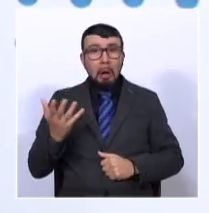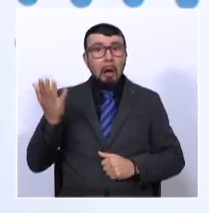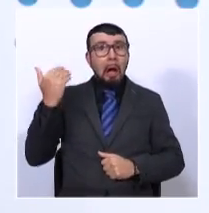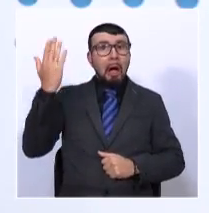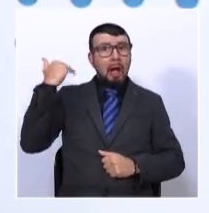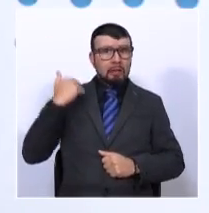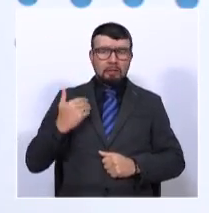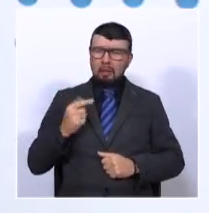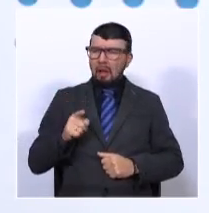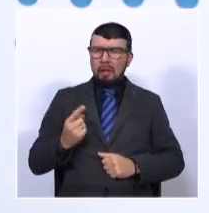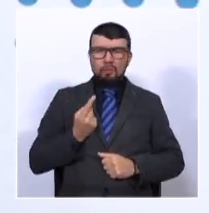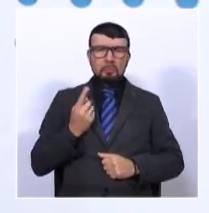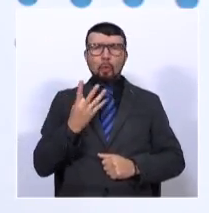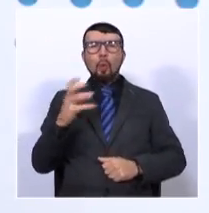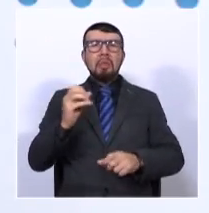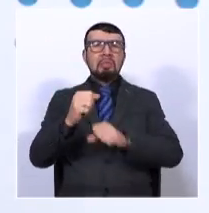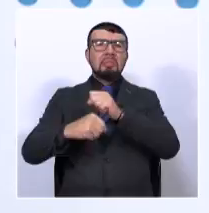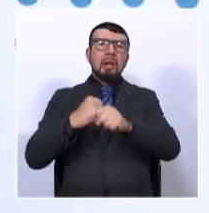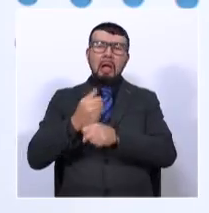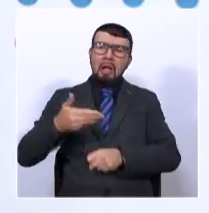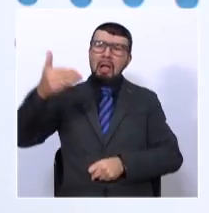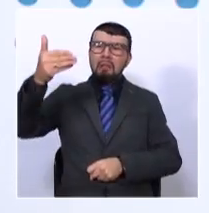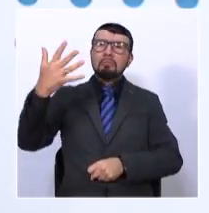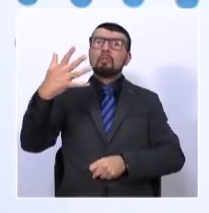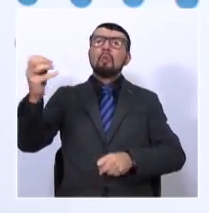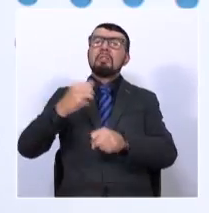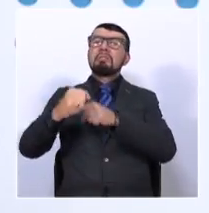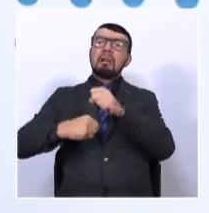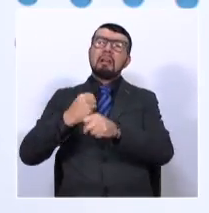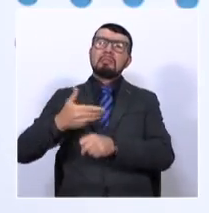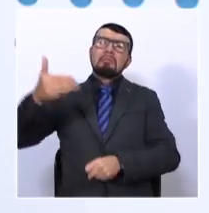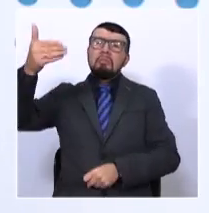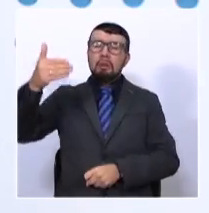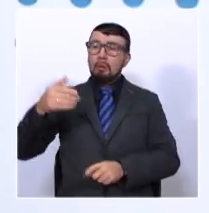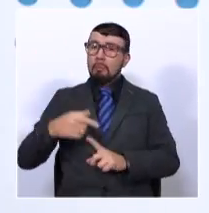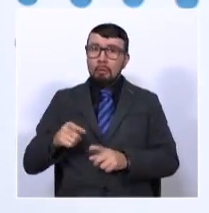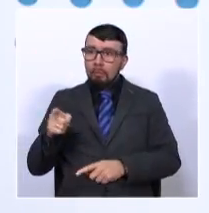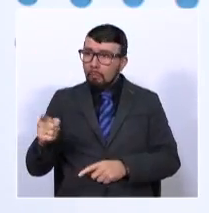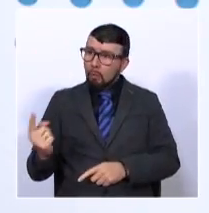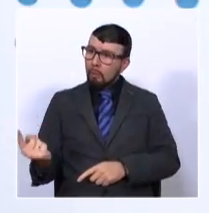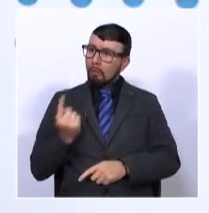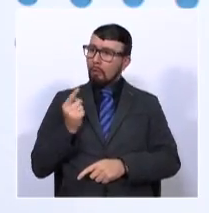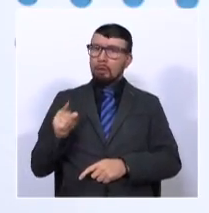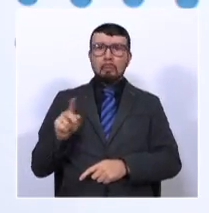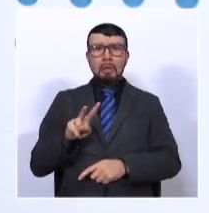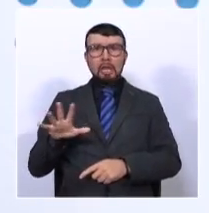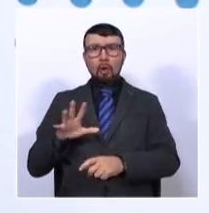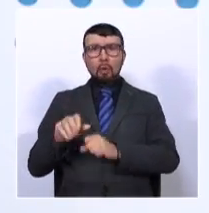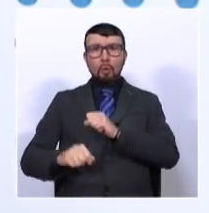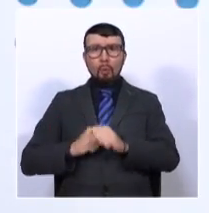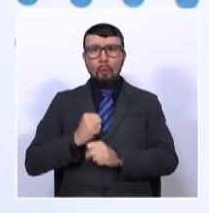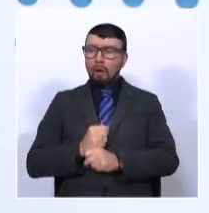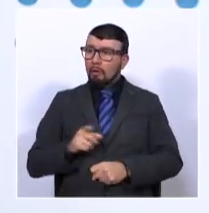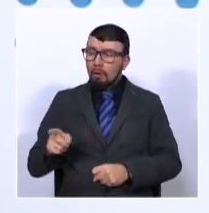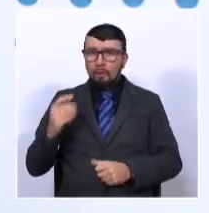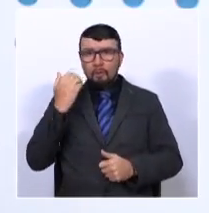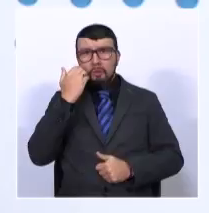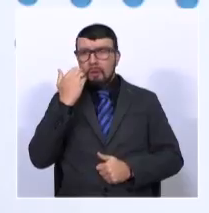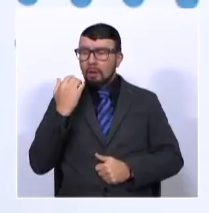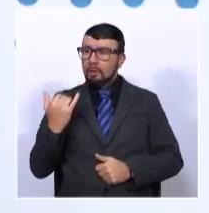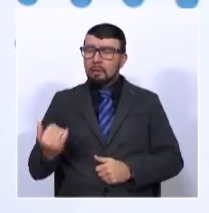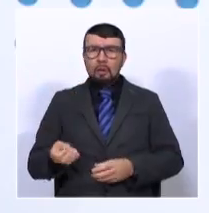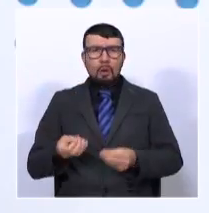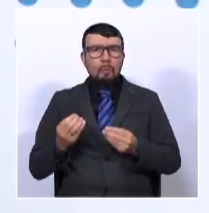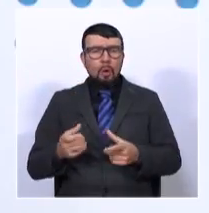a los 40, 45, 50 años, ahora lo estamos viendo desde los 30, 25 años, una oleada grande de